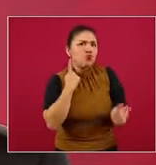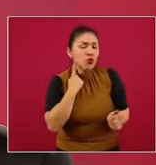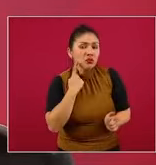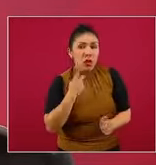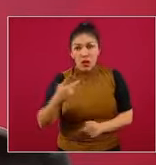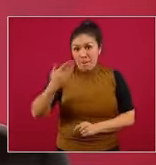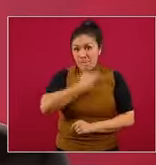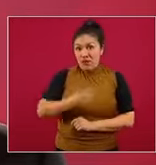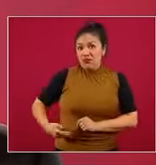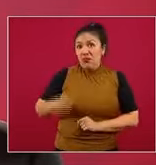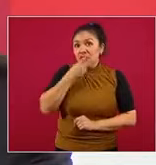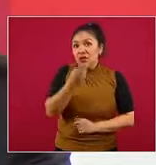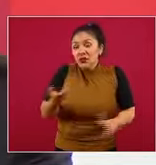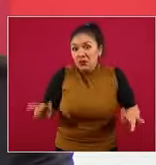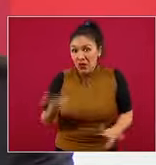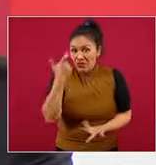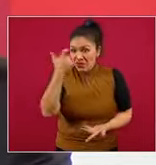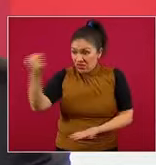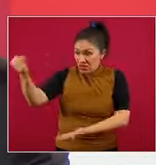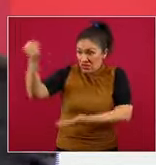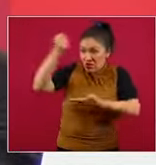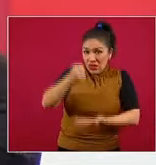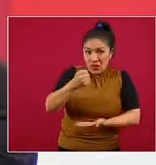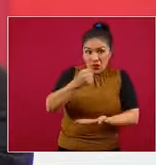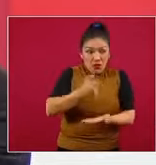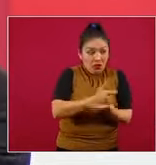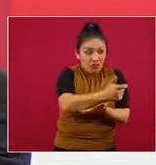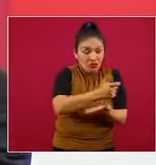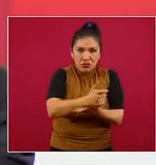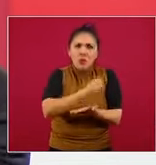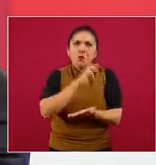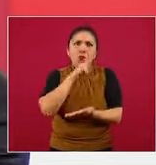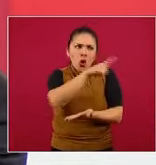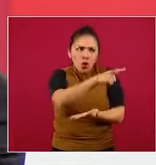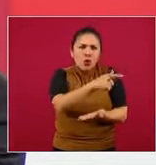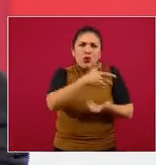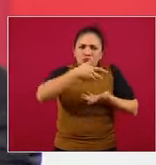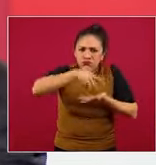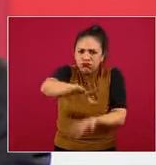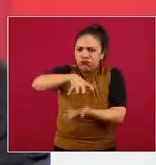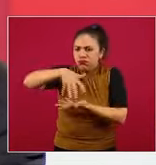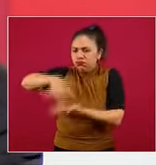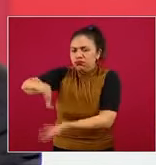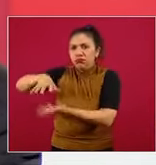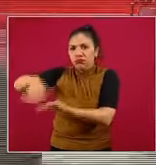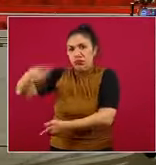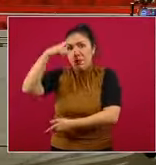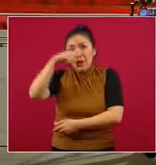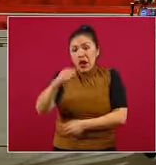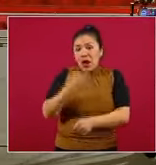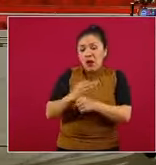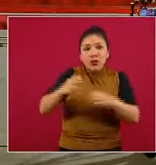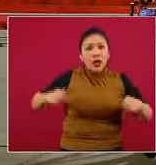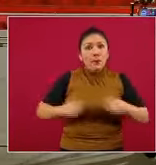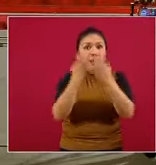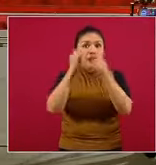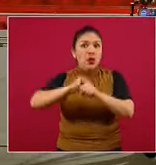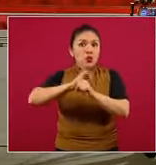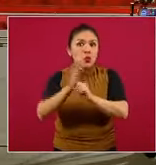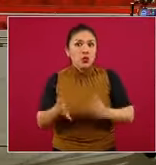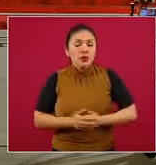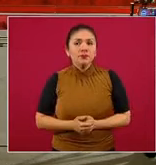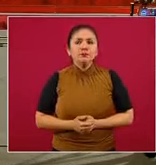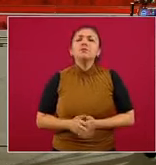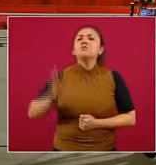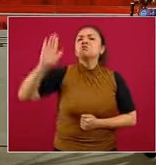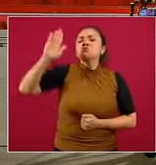sugerido el presidente es ese dinero, pues que lo donen, lo proporcionen para la respuesta al COVID, ¿no? Por poner un ejemplo.